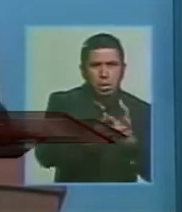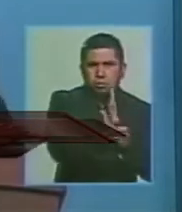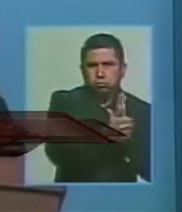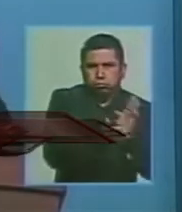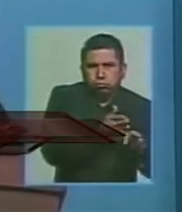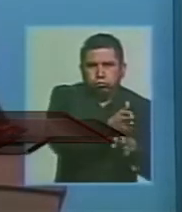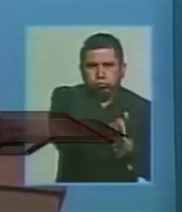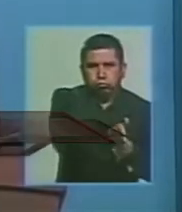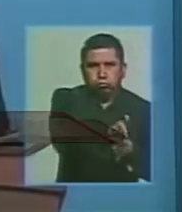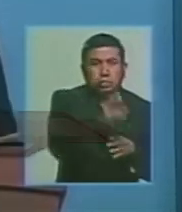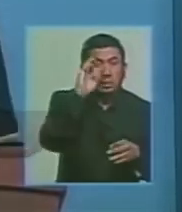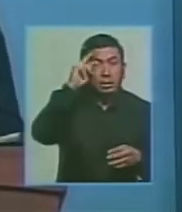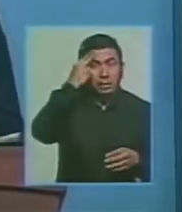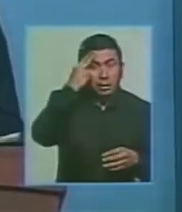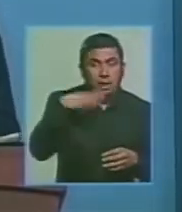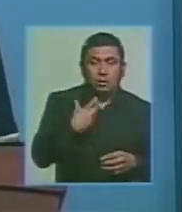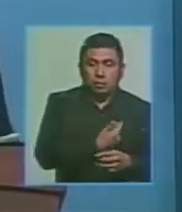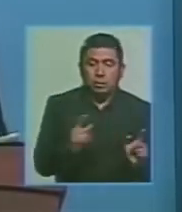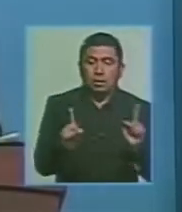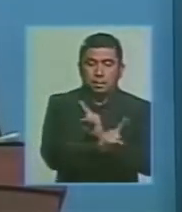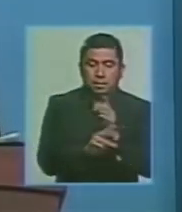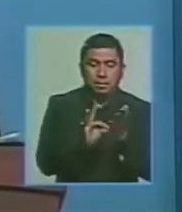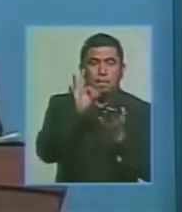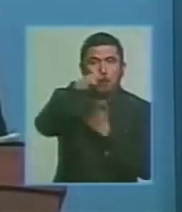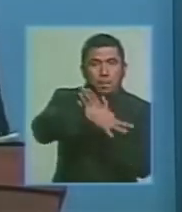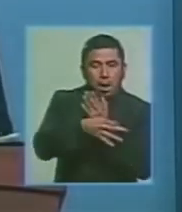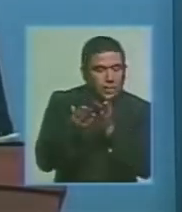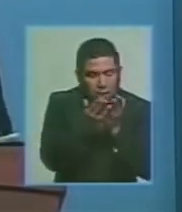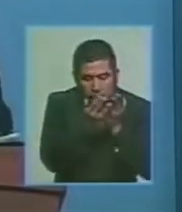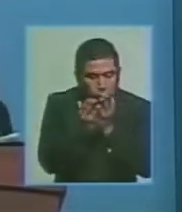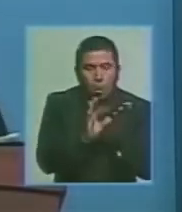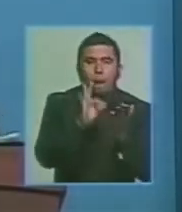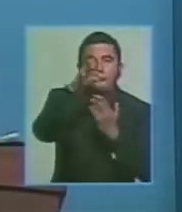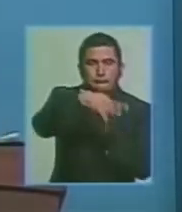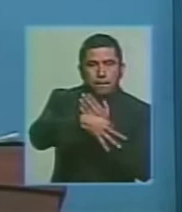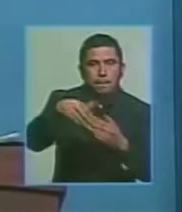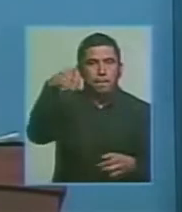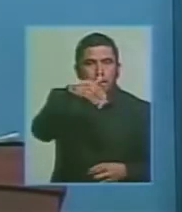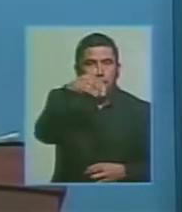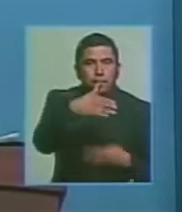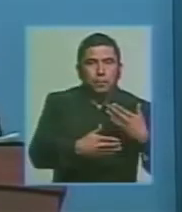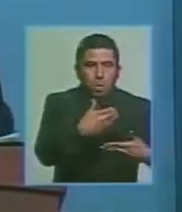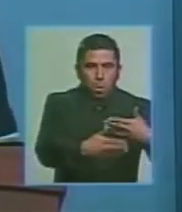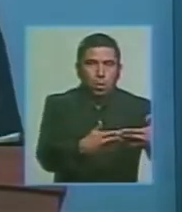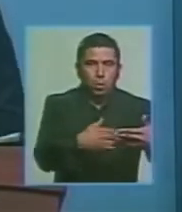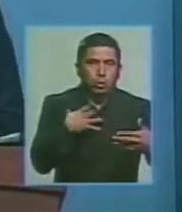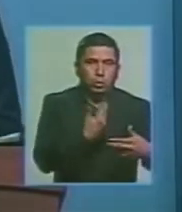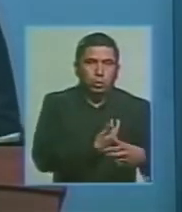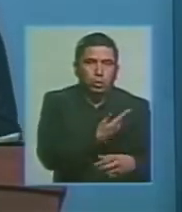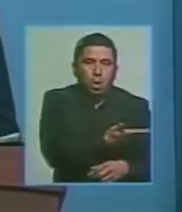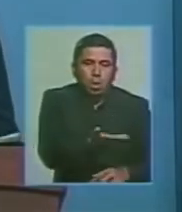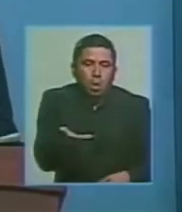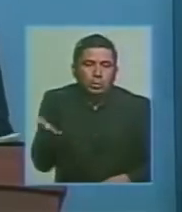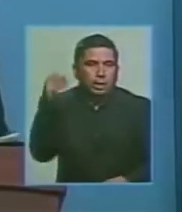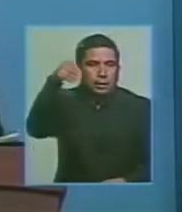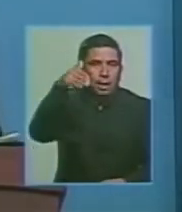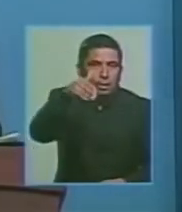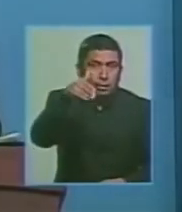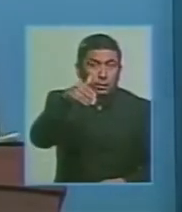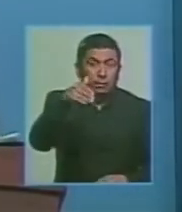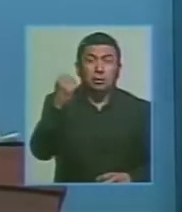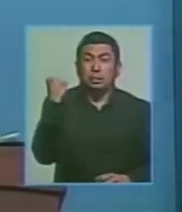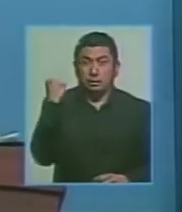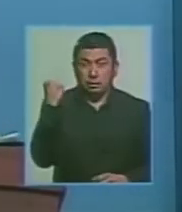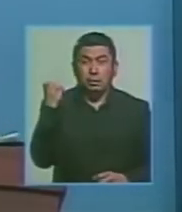tener adecuados planes de estudio, planes didácticos, significa tener adecuado material pedagógico, pero sobre